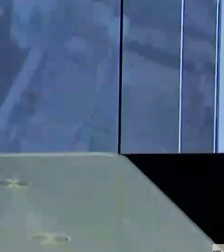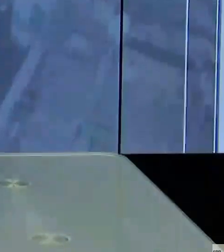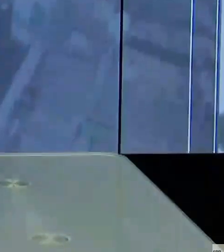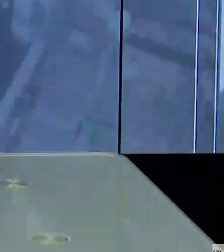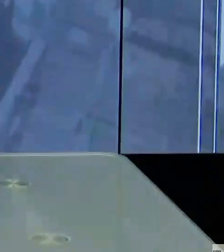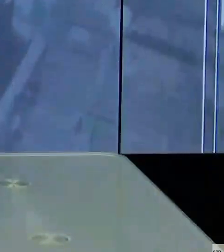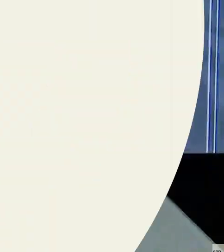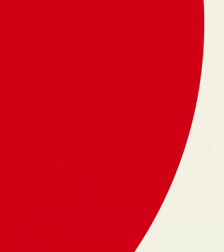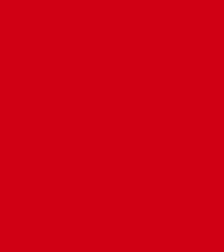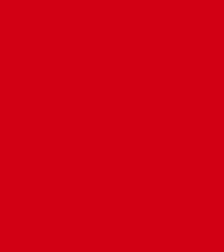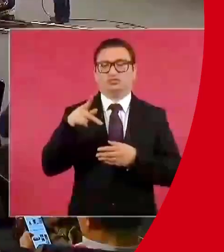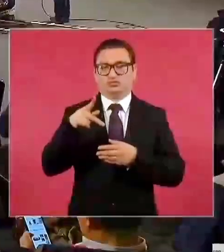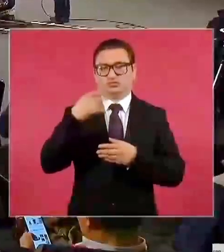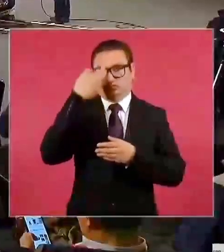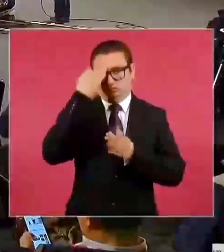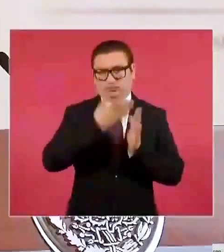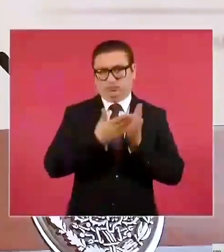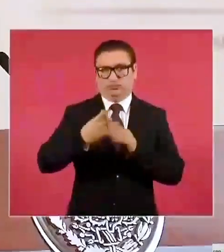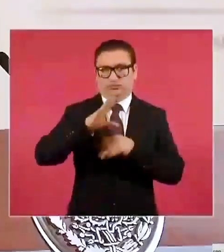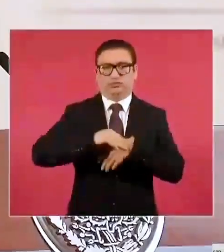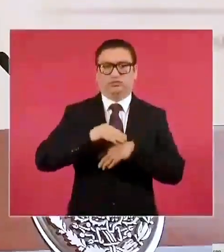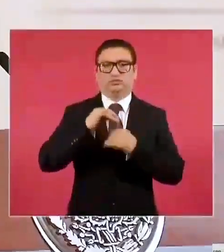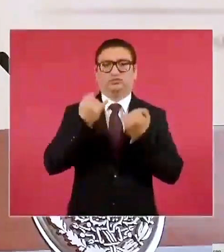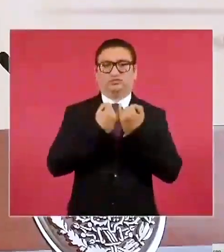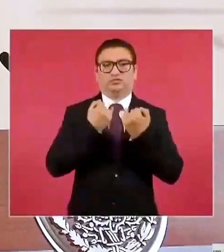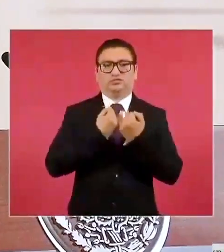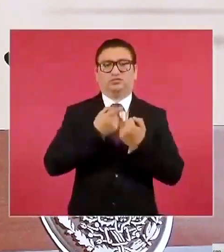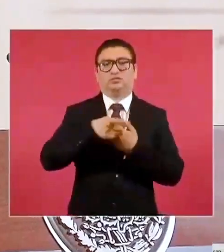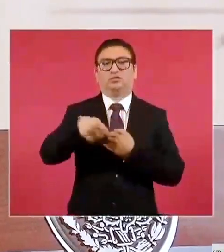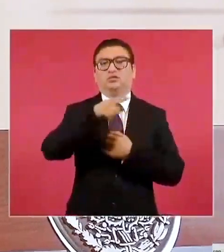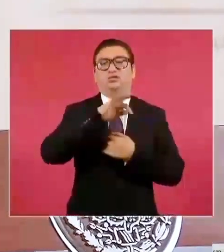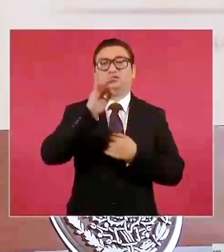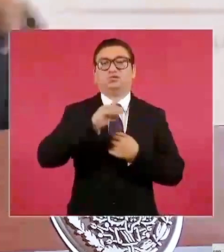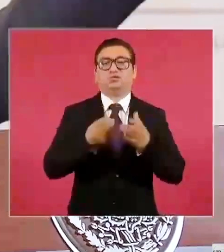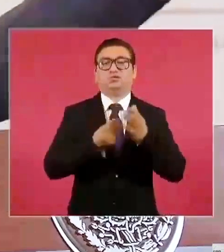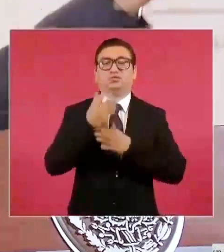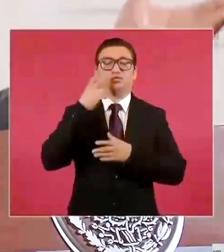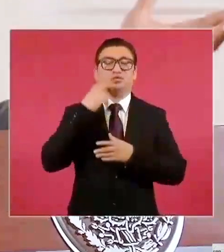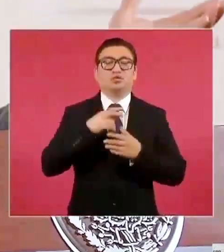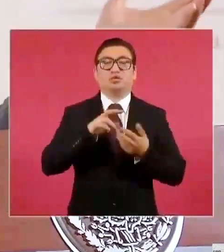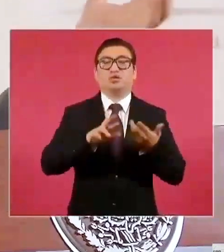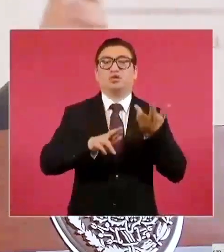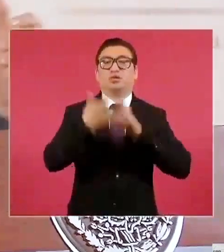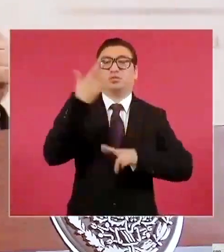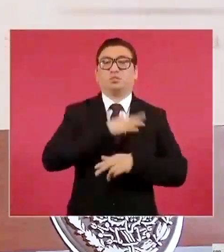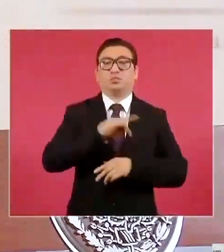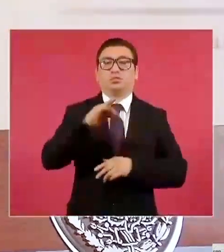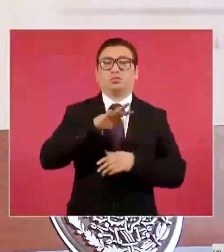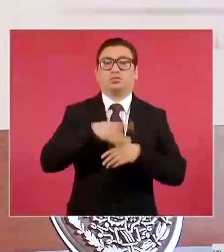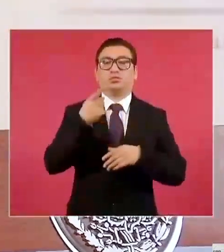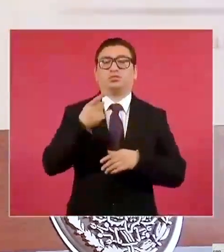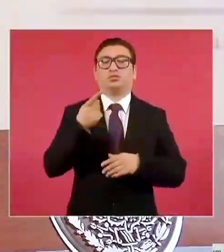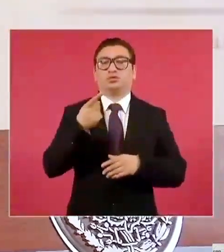un golpe de Estado. Son capaces hasta de dar un golpe de Estado, porque eso sería